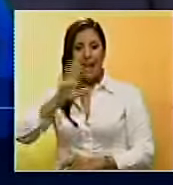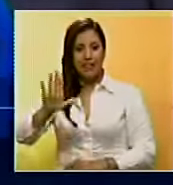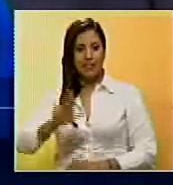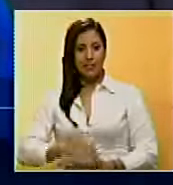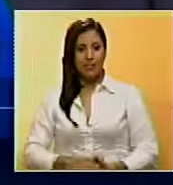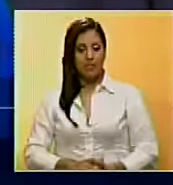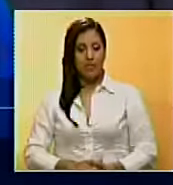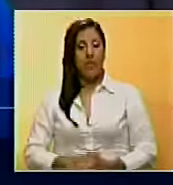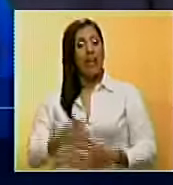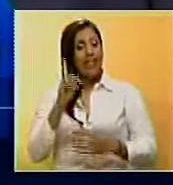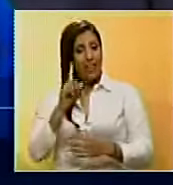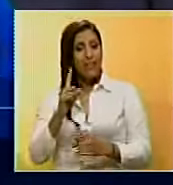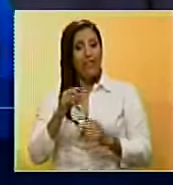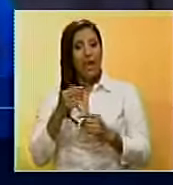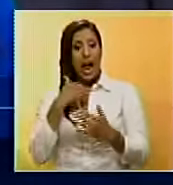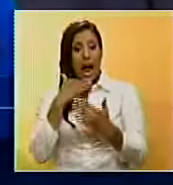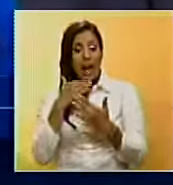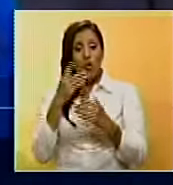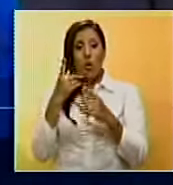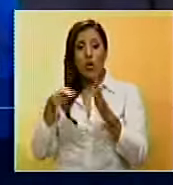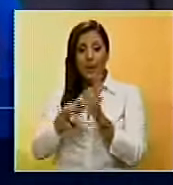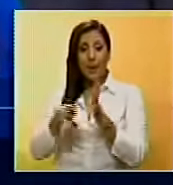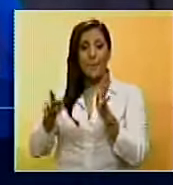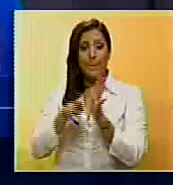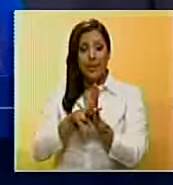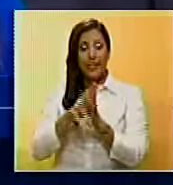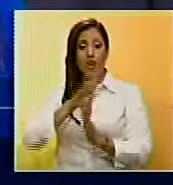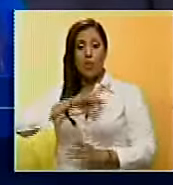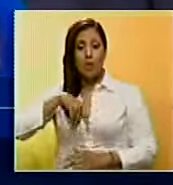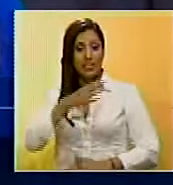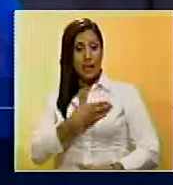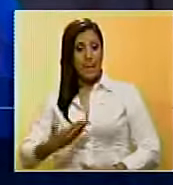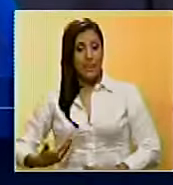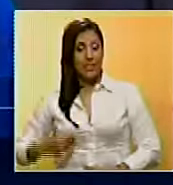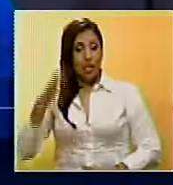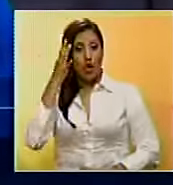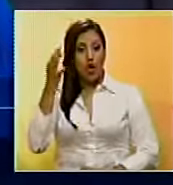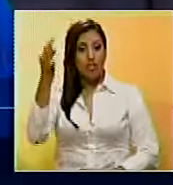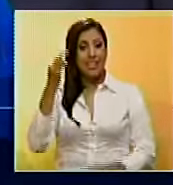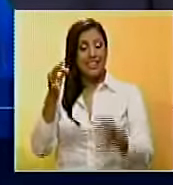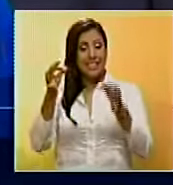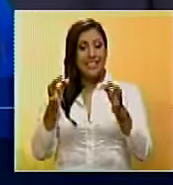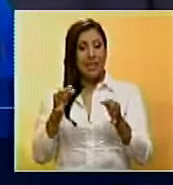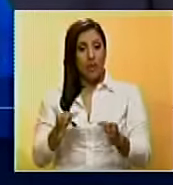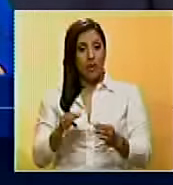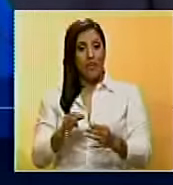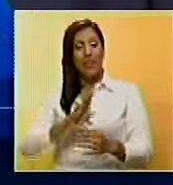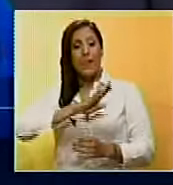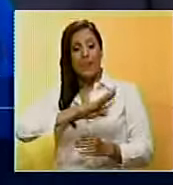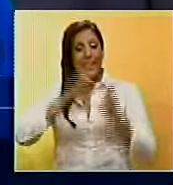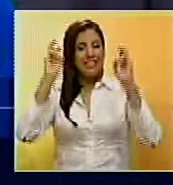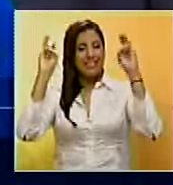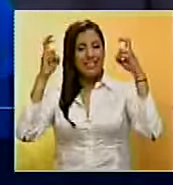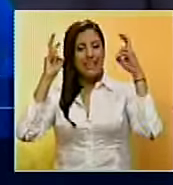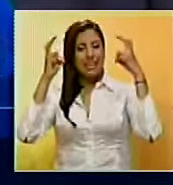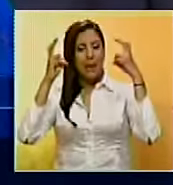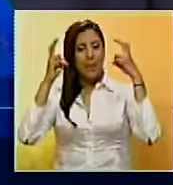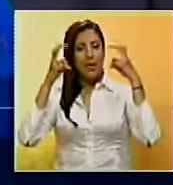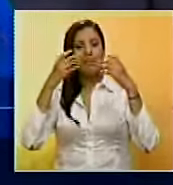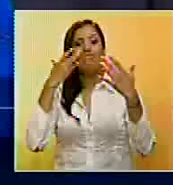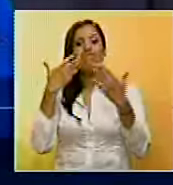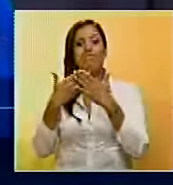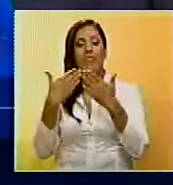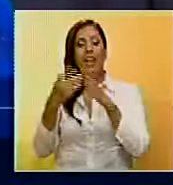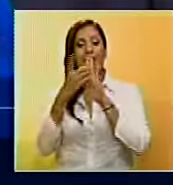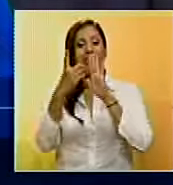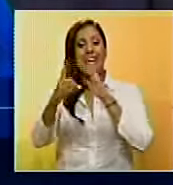multilateral. Recientemente, en ocasión de nuestra presidencia en el Consejo de Seguridad, llevamos el tema de